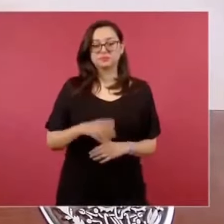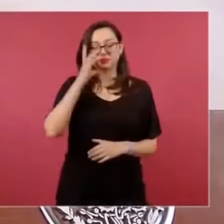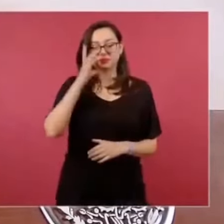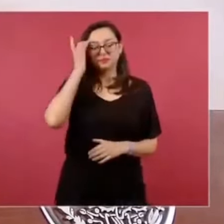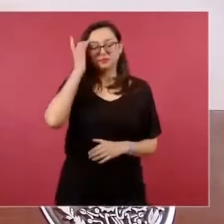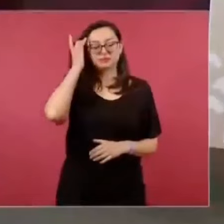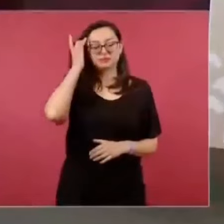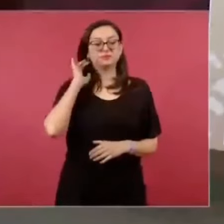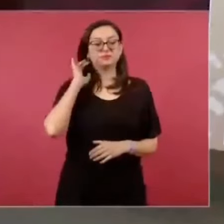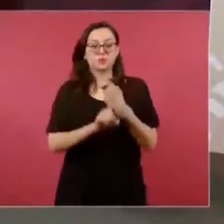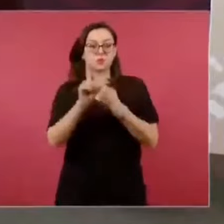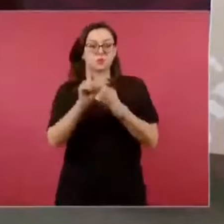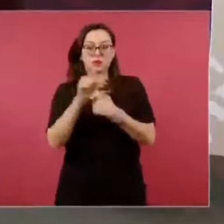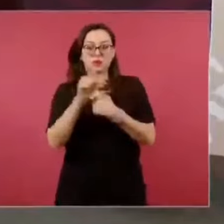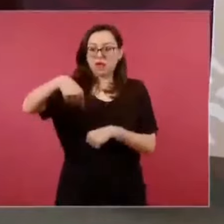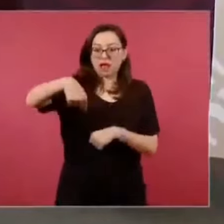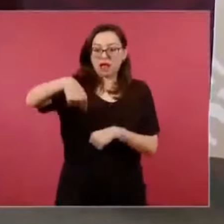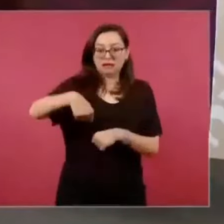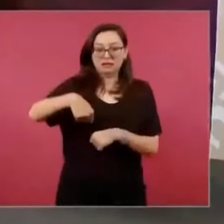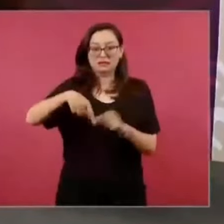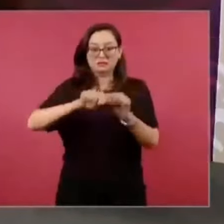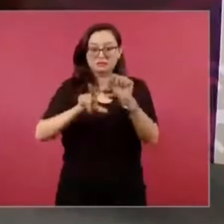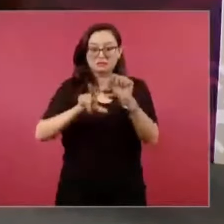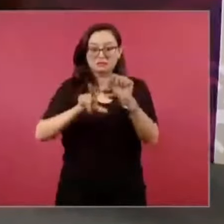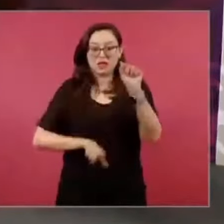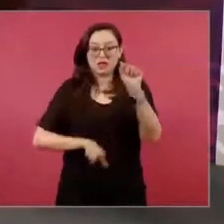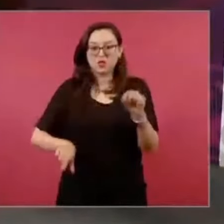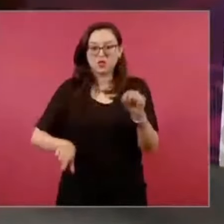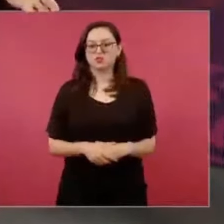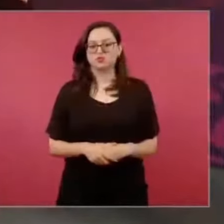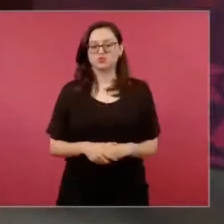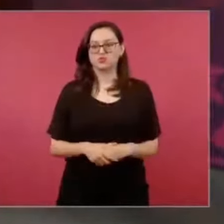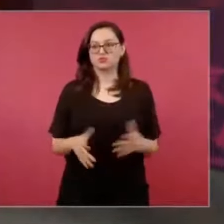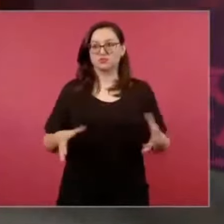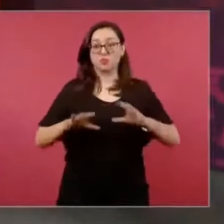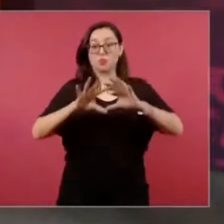de México. Lo que pasa es que aquí no pudieron,